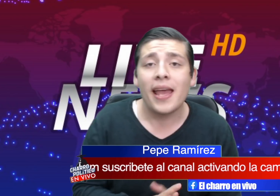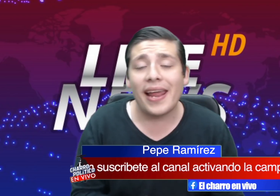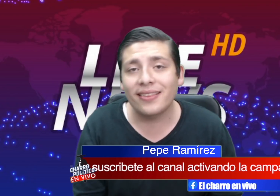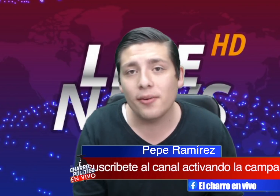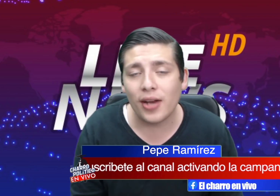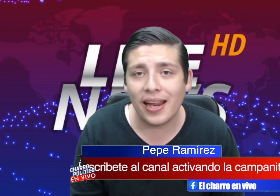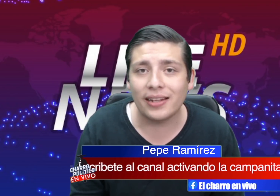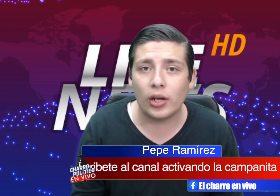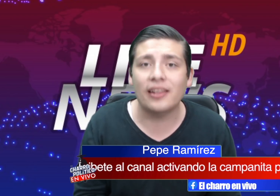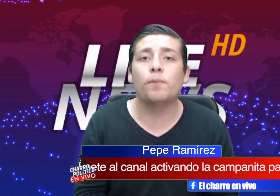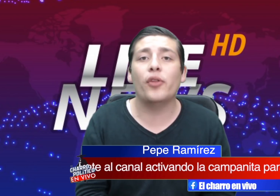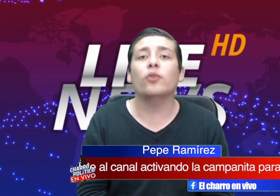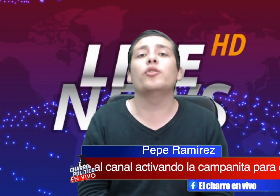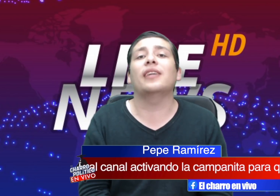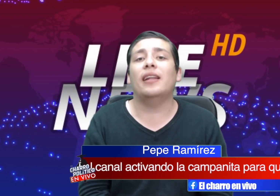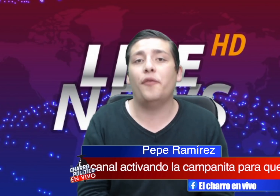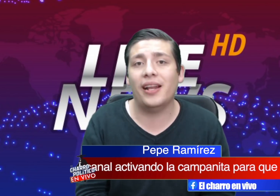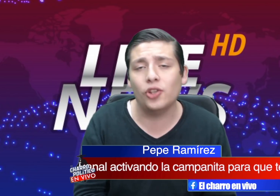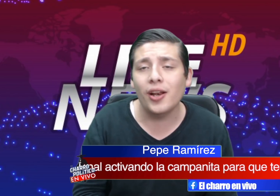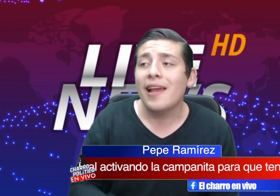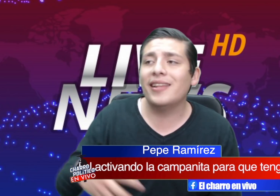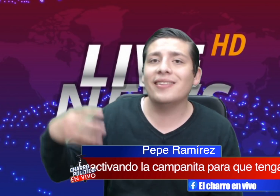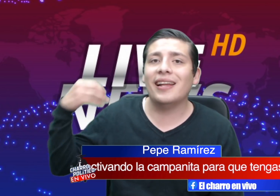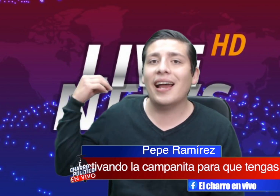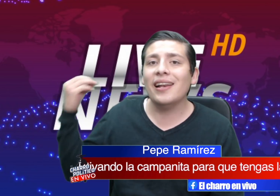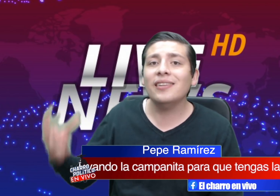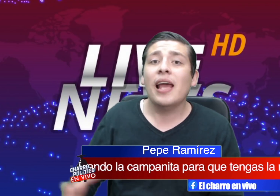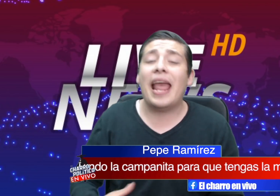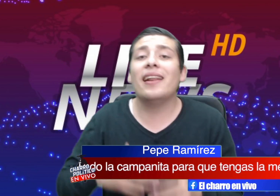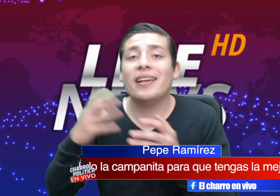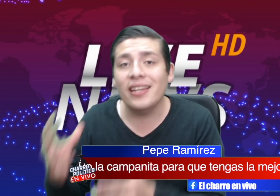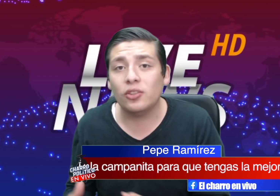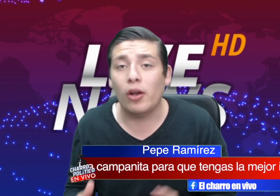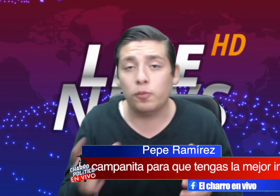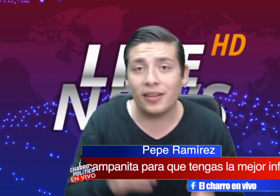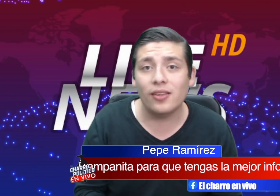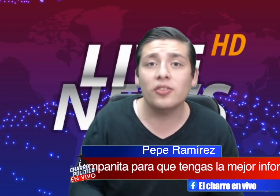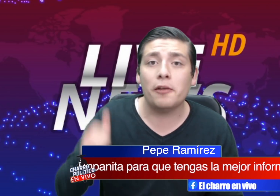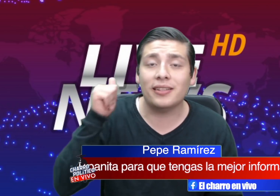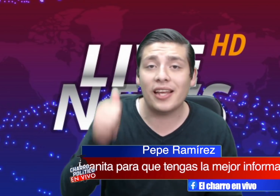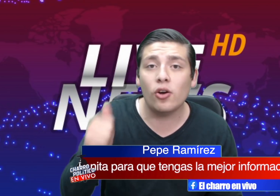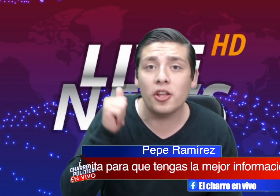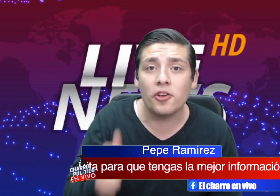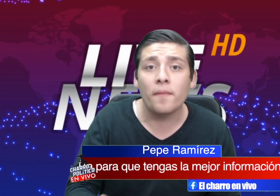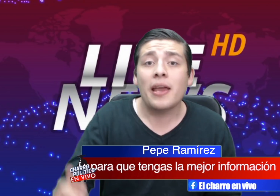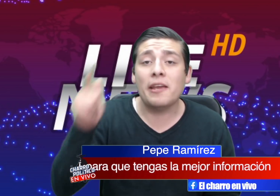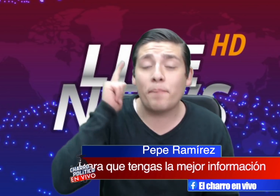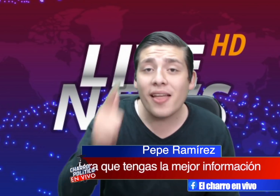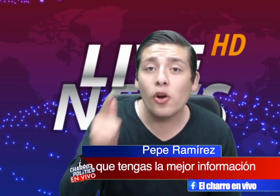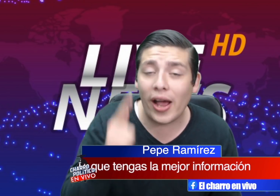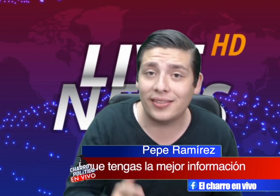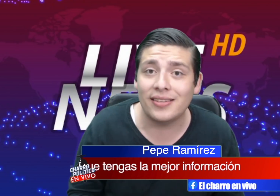sostuvo el Tribunal Electoral del Poder Judicial de la Federación de entregarles el registro a los partidos del Baester Gordillo